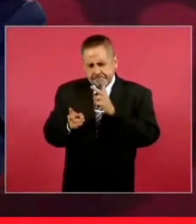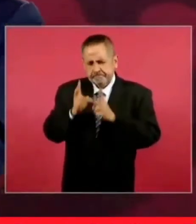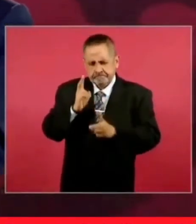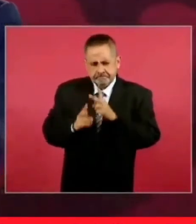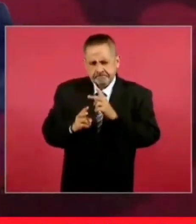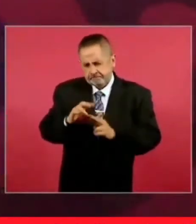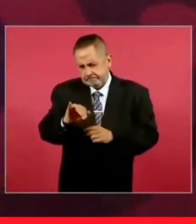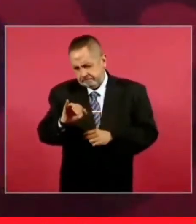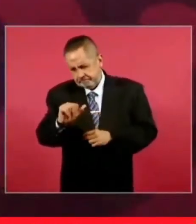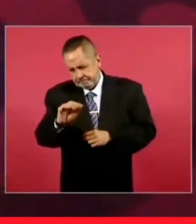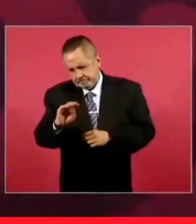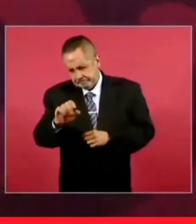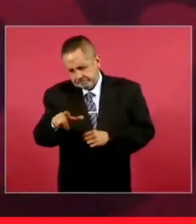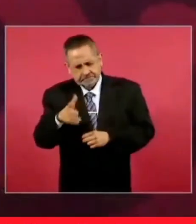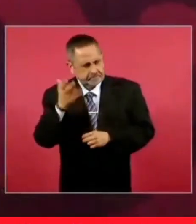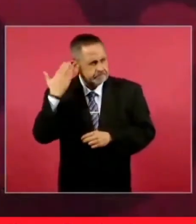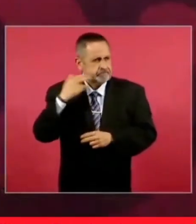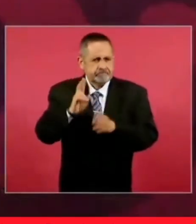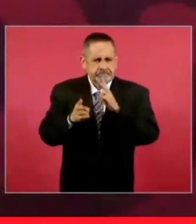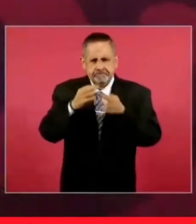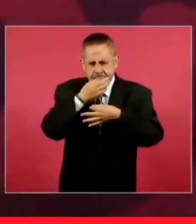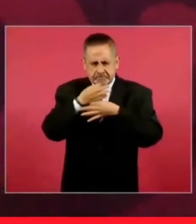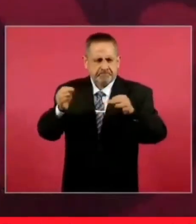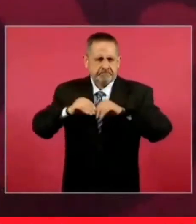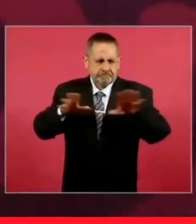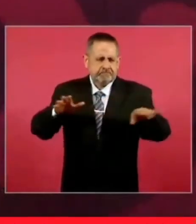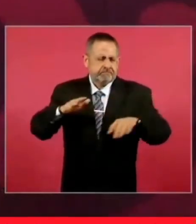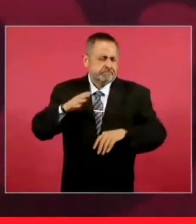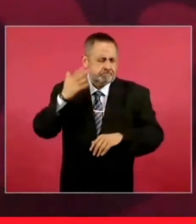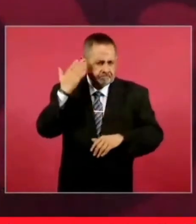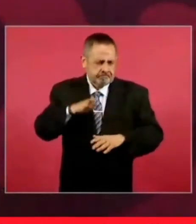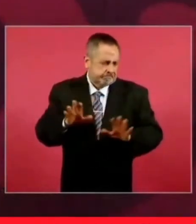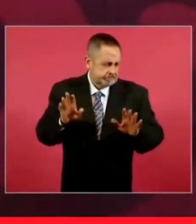Ya di a conocer que